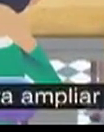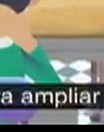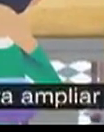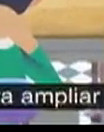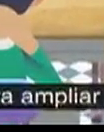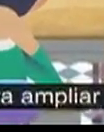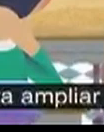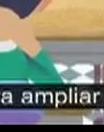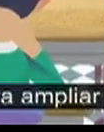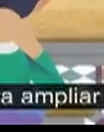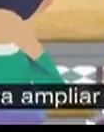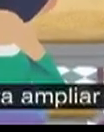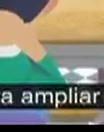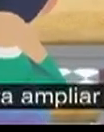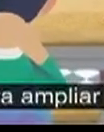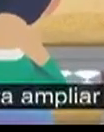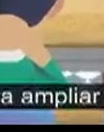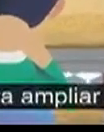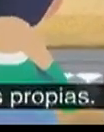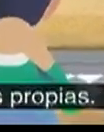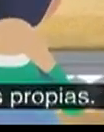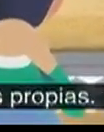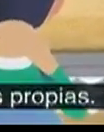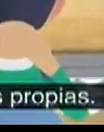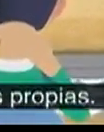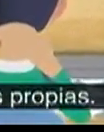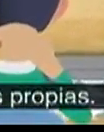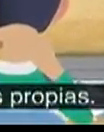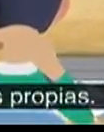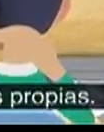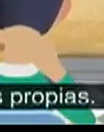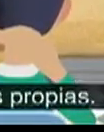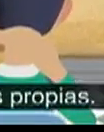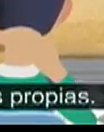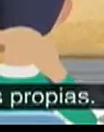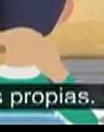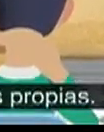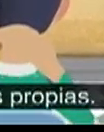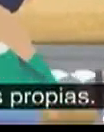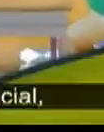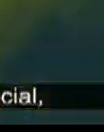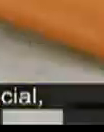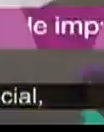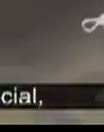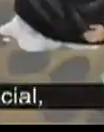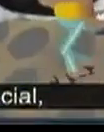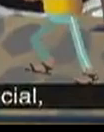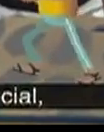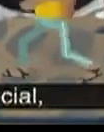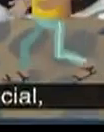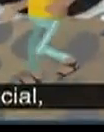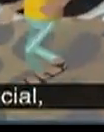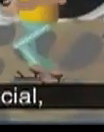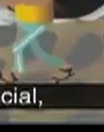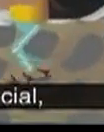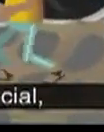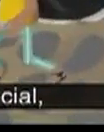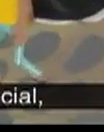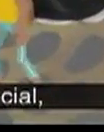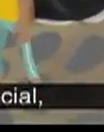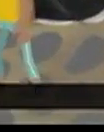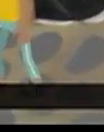estudiantes. 4. Conocimientos regionales, para ampliar la información cultural y de tradiciones propias. Y